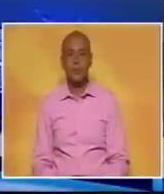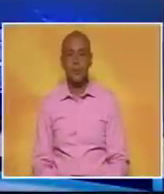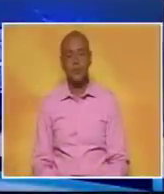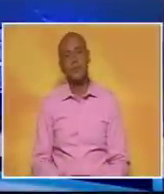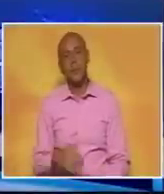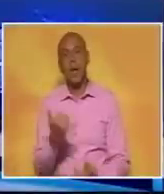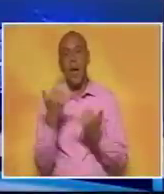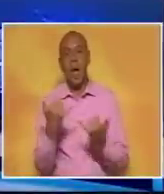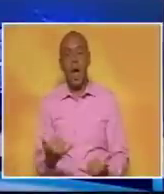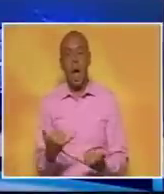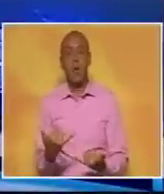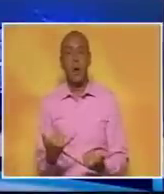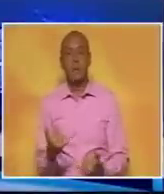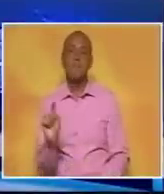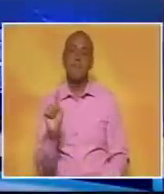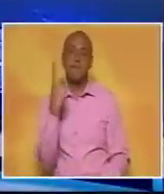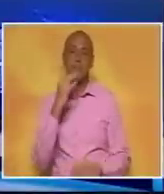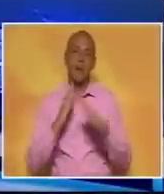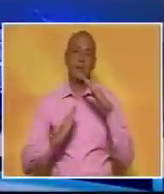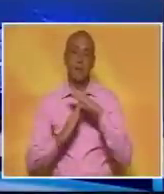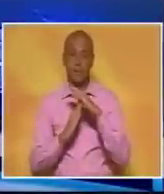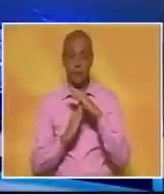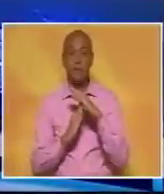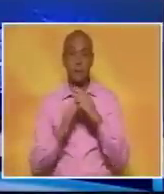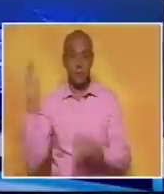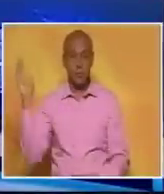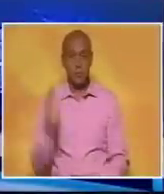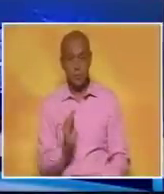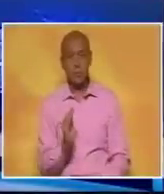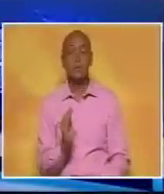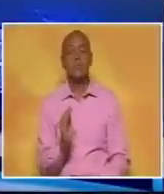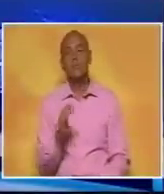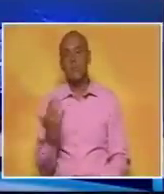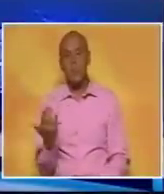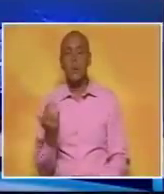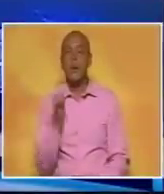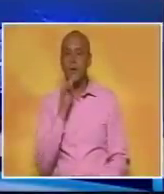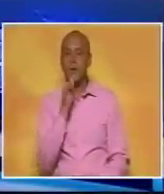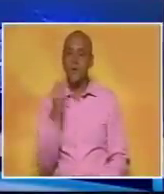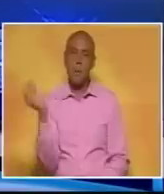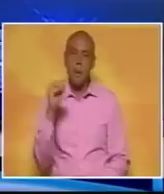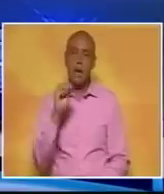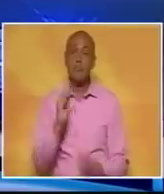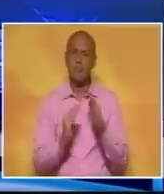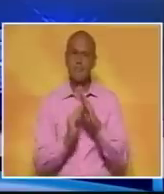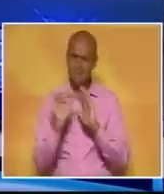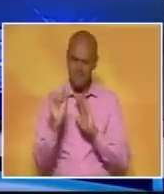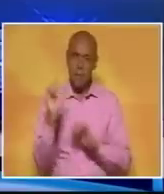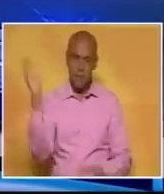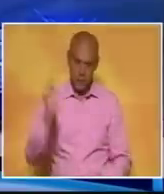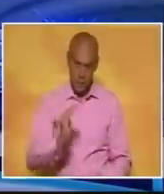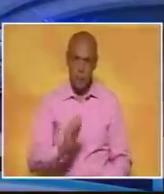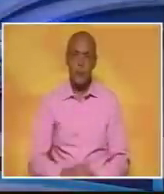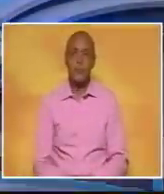Amigos, momento de hacer nuestra primera pausa. A regreso tenemos más información, quédense allí que ya venimos.